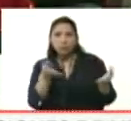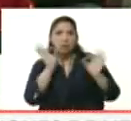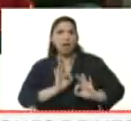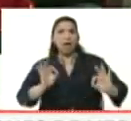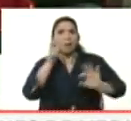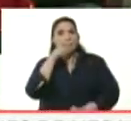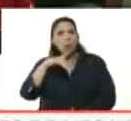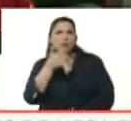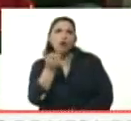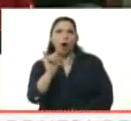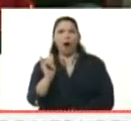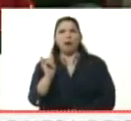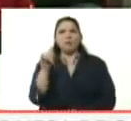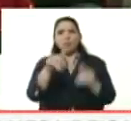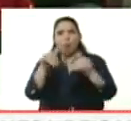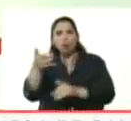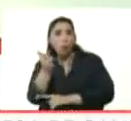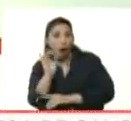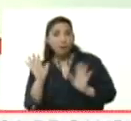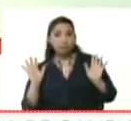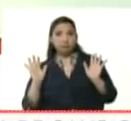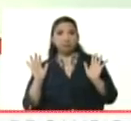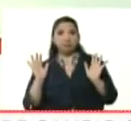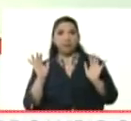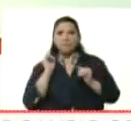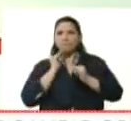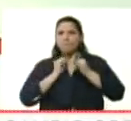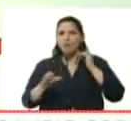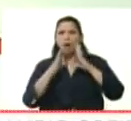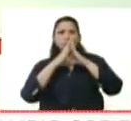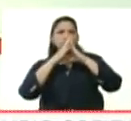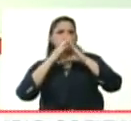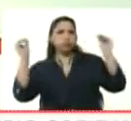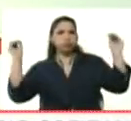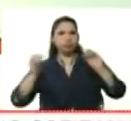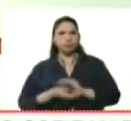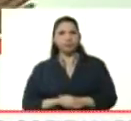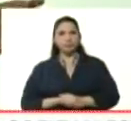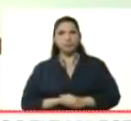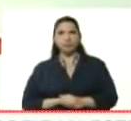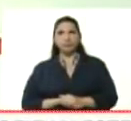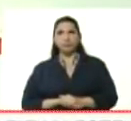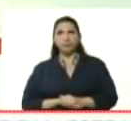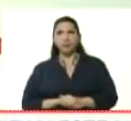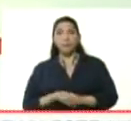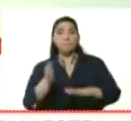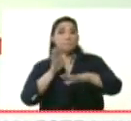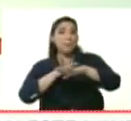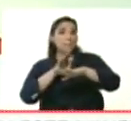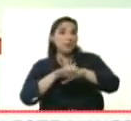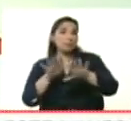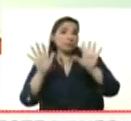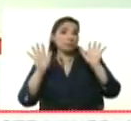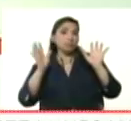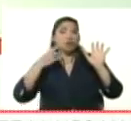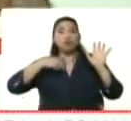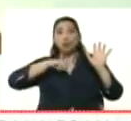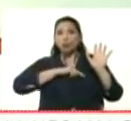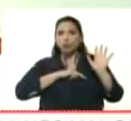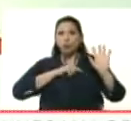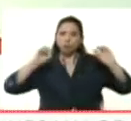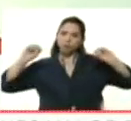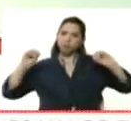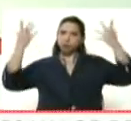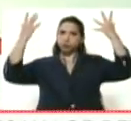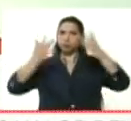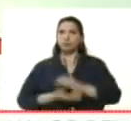pueblo y tenemos los votos. Y al final de todo, hermanos y hermanas, pase lo que pase, nosotros